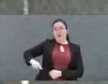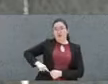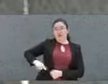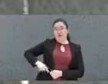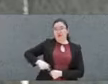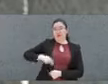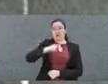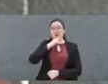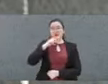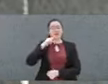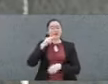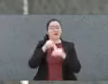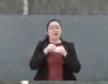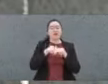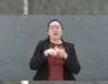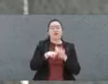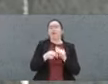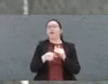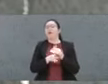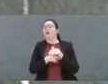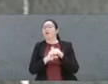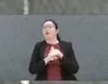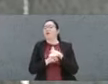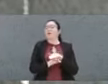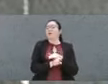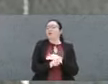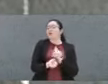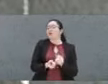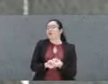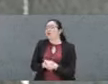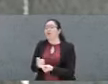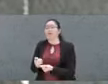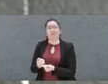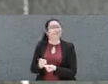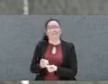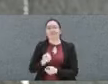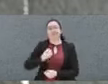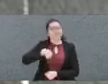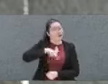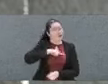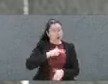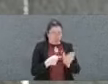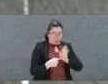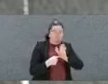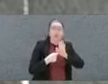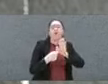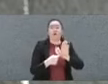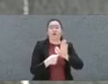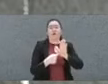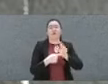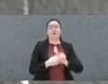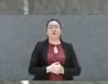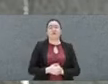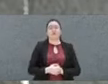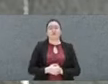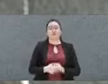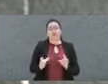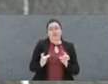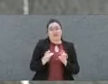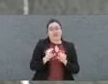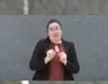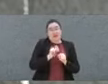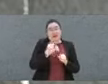filtrando noticias, siempre las damos a conocer de manera directa y en todo caso, si es que hubiera habido alguna